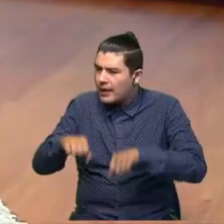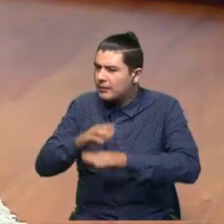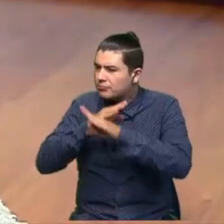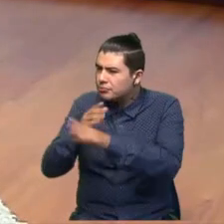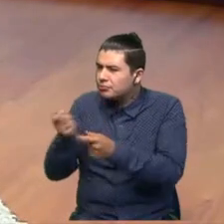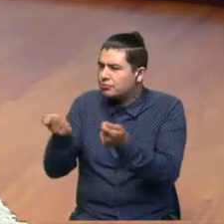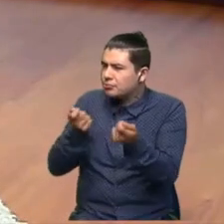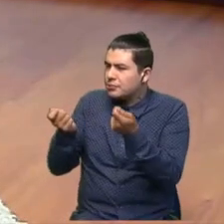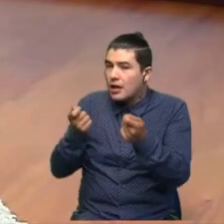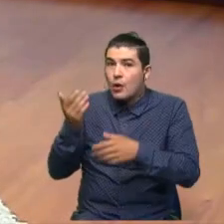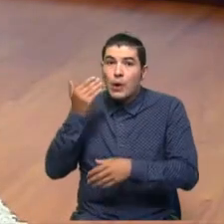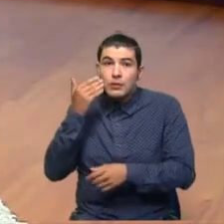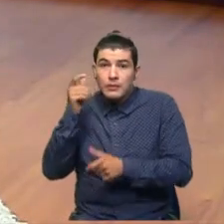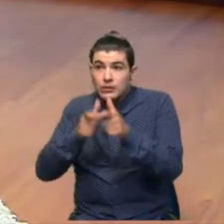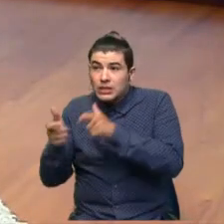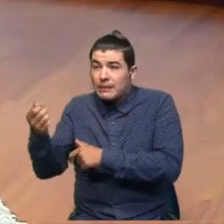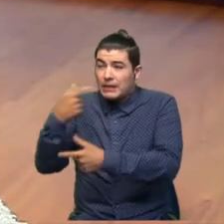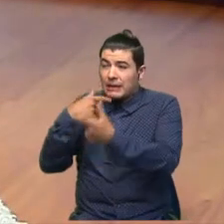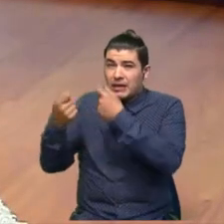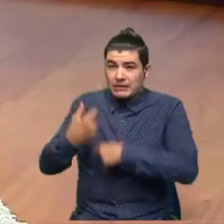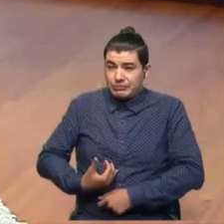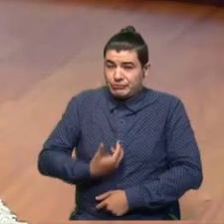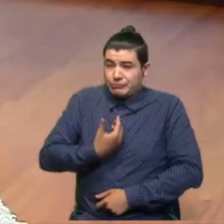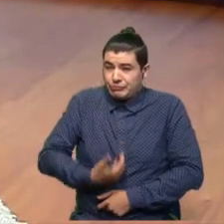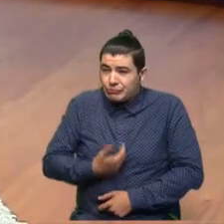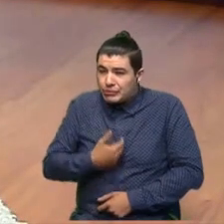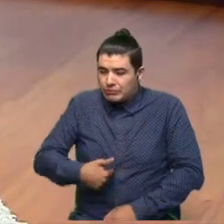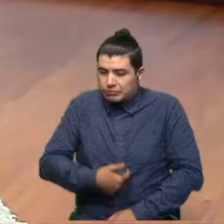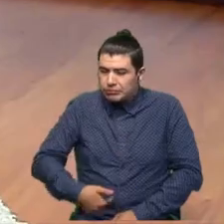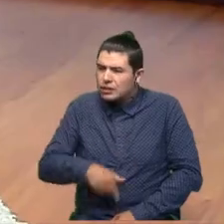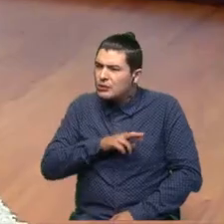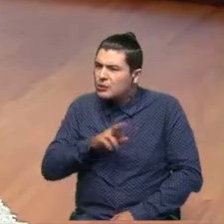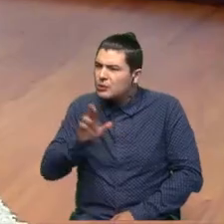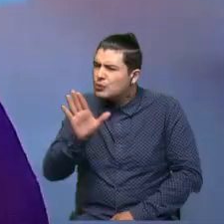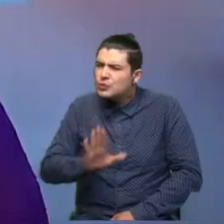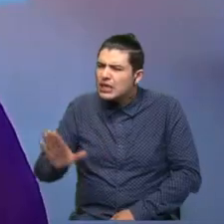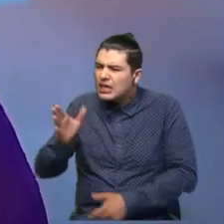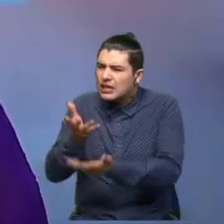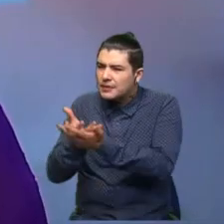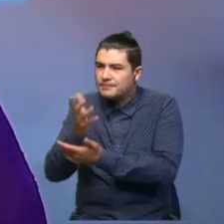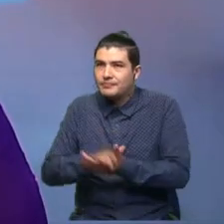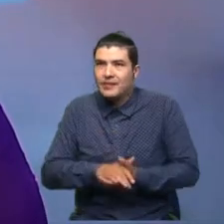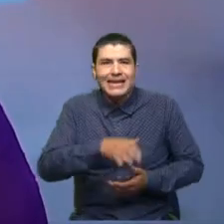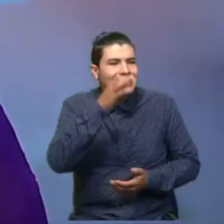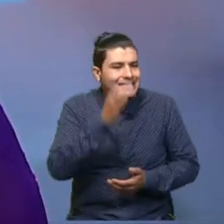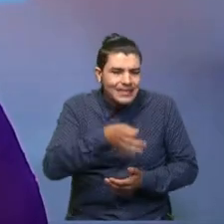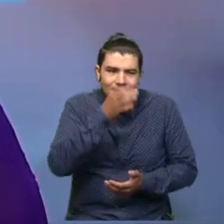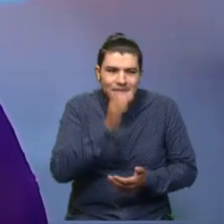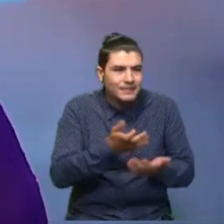lo menos cuando nos consultan por el reflujo gástrico? ¿Qué les podríamos recomendar a esos pacientes? Bueno, la recomendación siempre va a